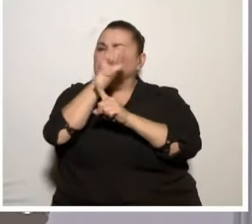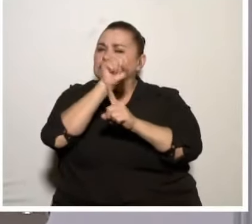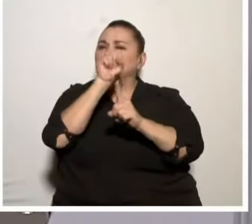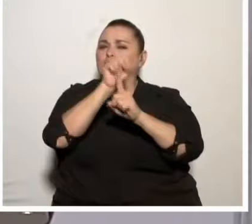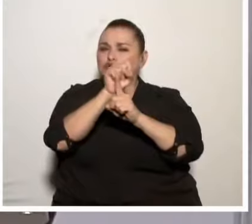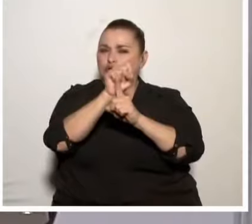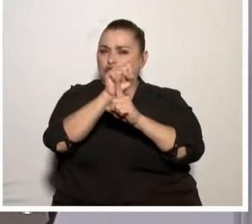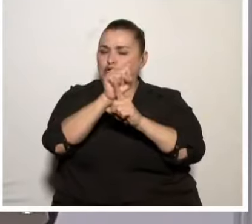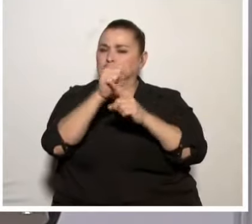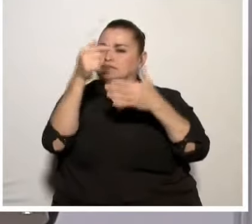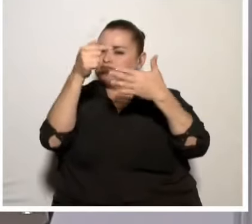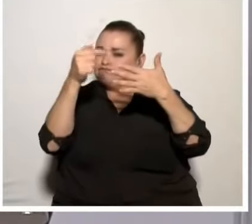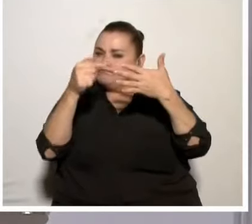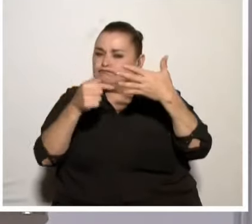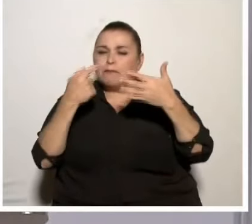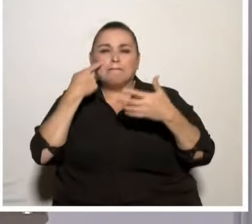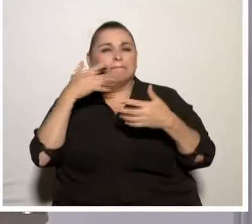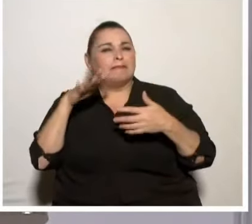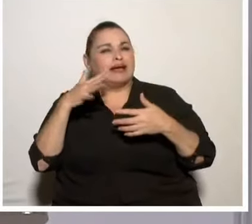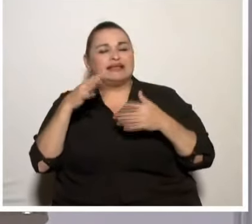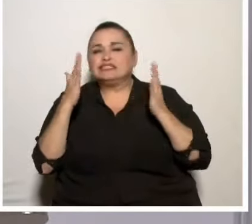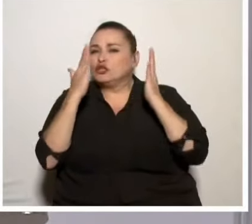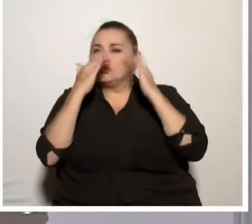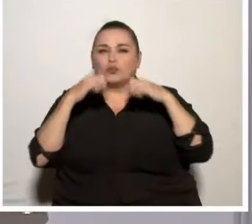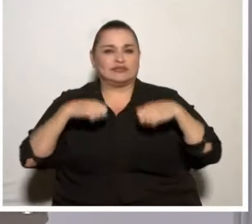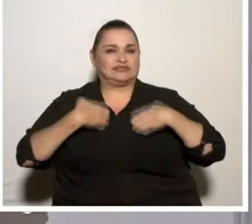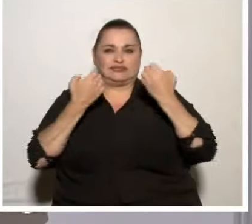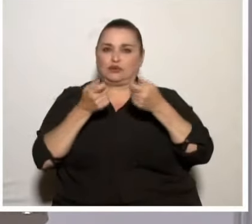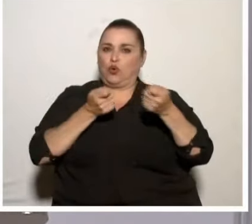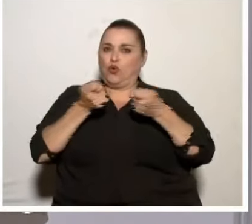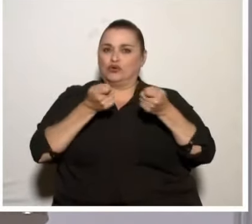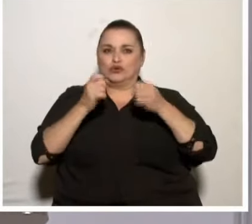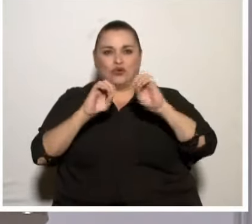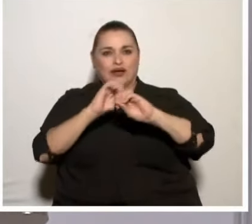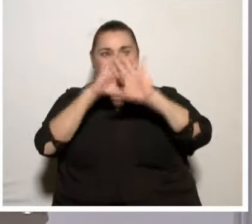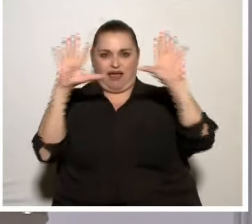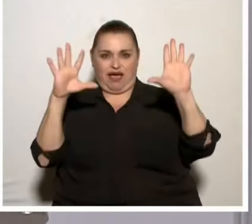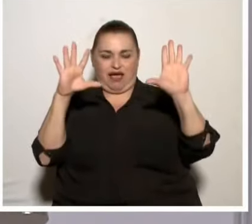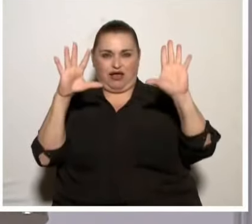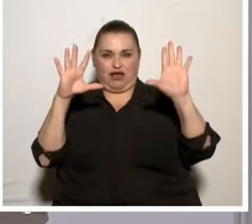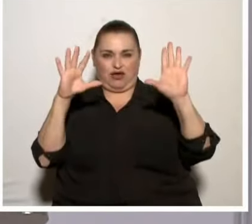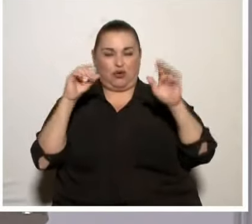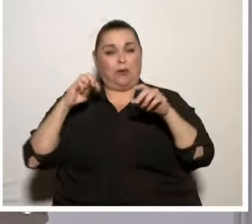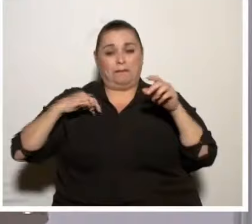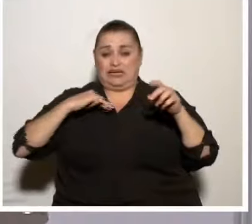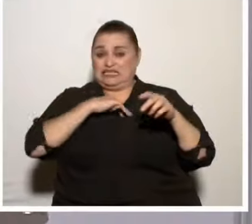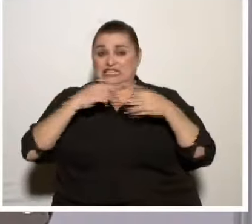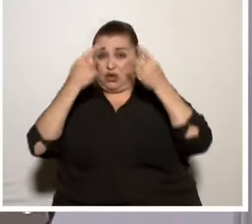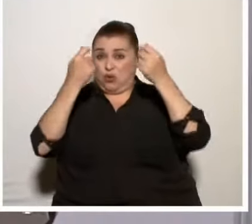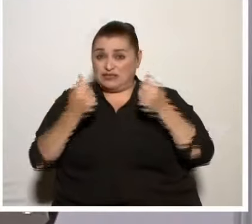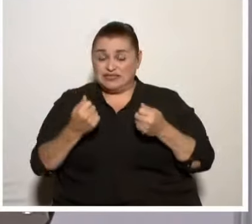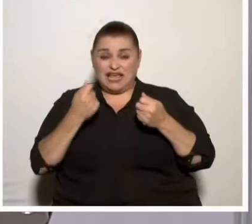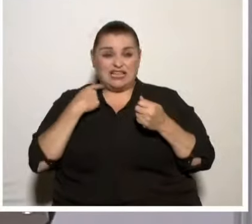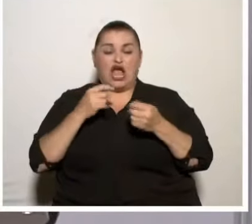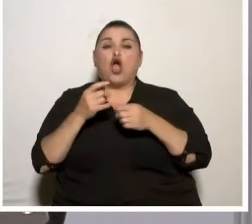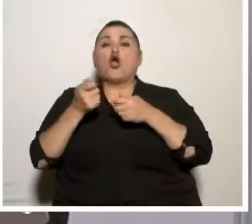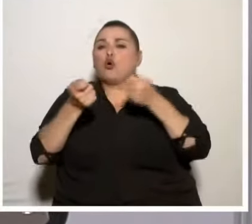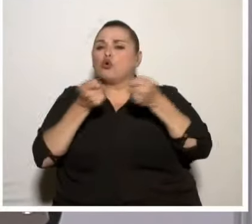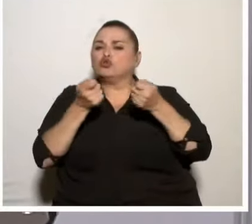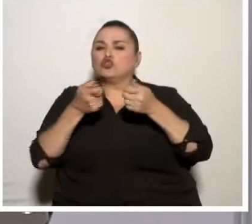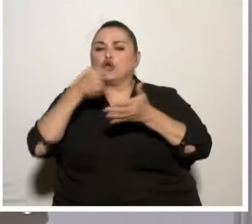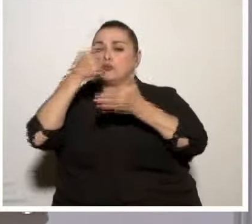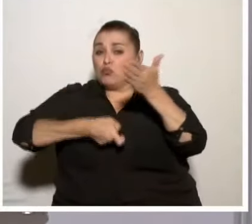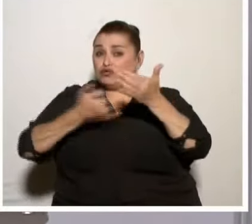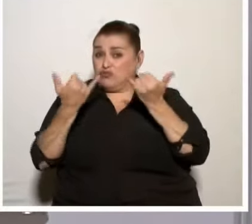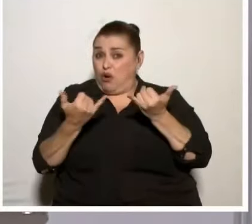situaciones en las que pareciera que no existe un control claro de Hacienda en el cobro de impuestos. Por ejemplo, ahora